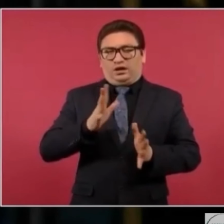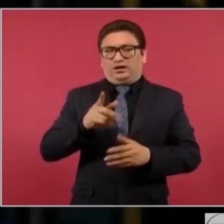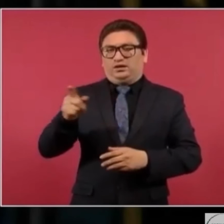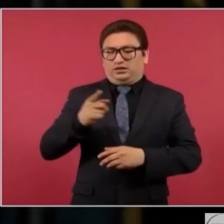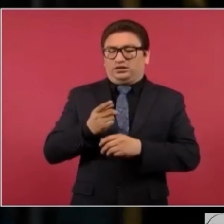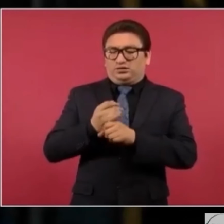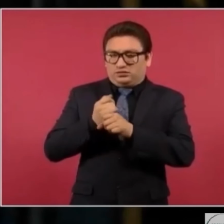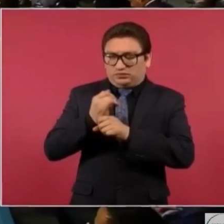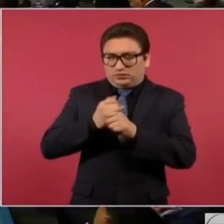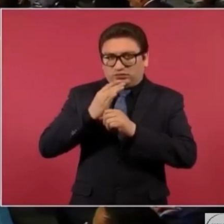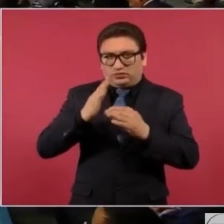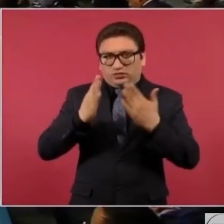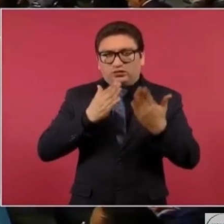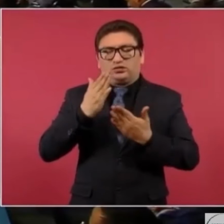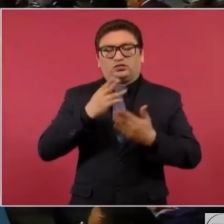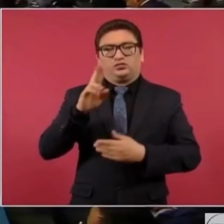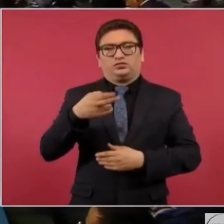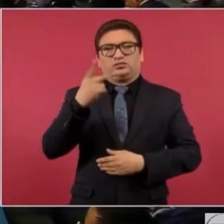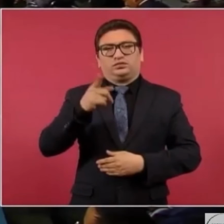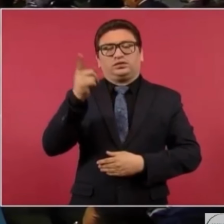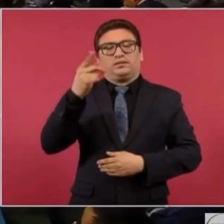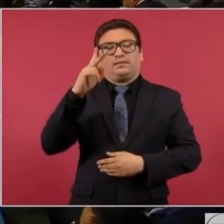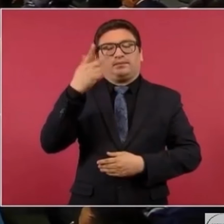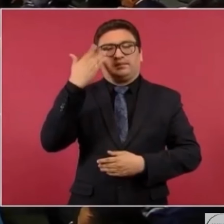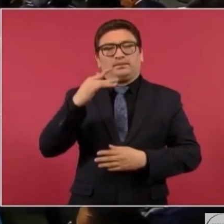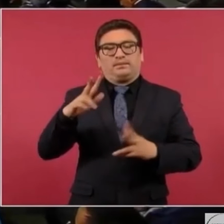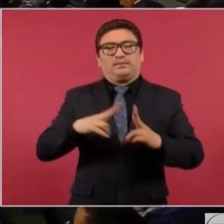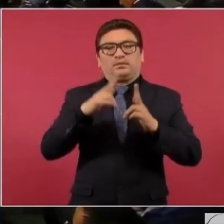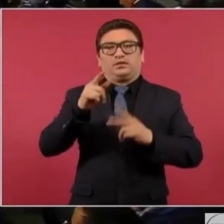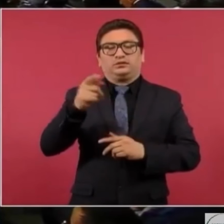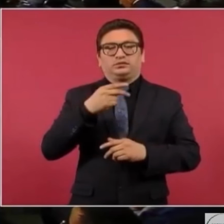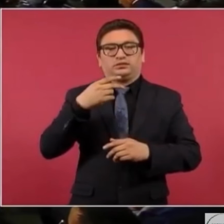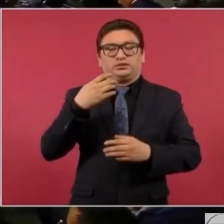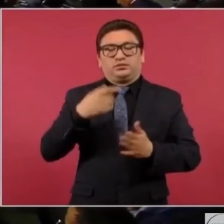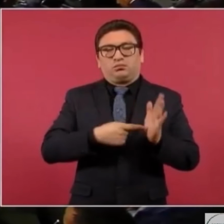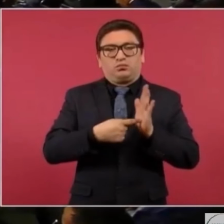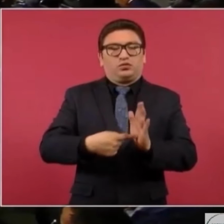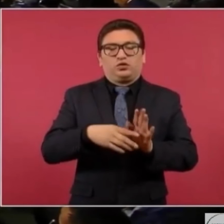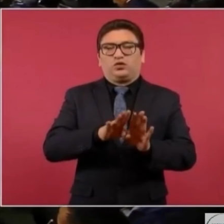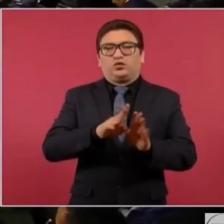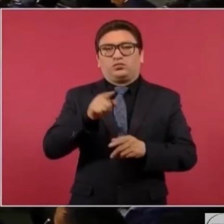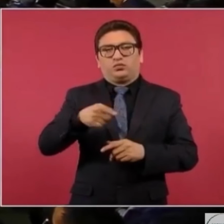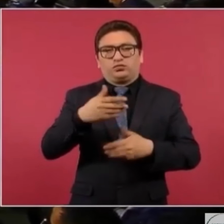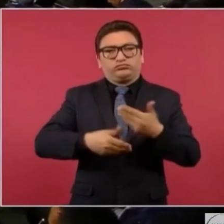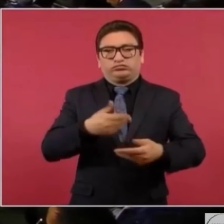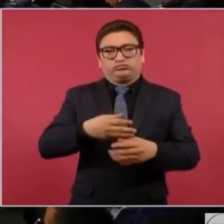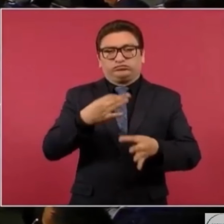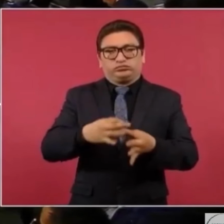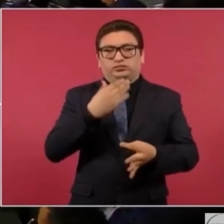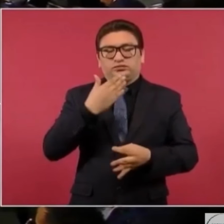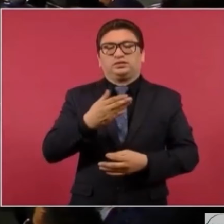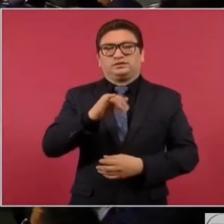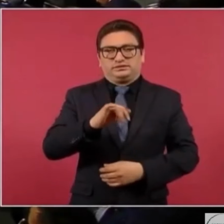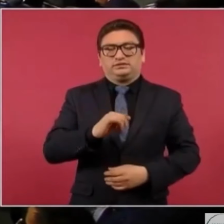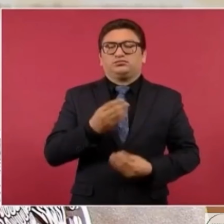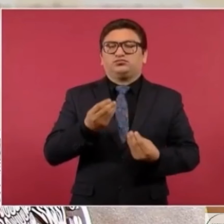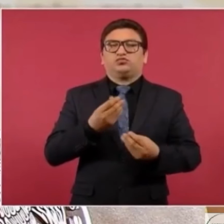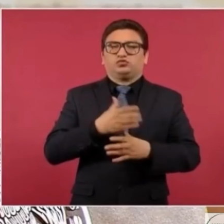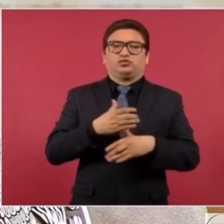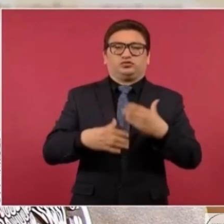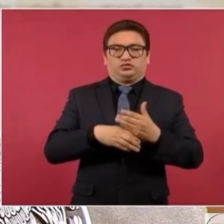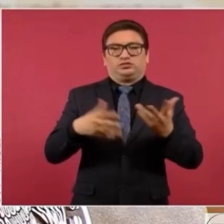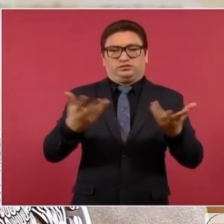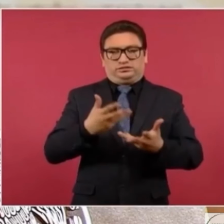Universidad de la Sorbona en París donde demuestra que no ha cumplido con su objetivo con el que fue creado. Hay mucho, Entonces, hay mucho por